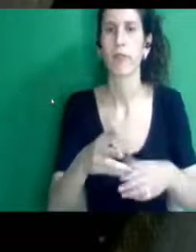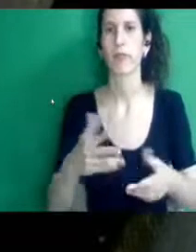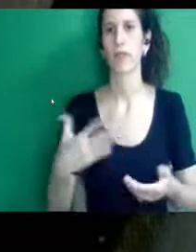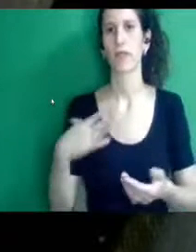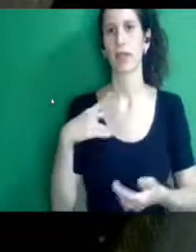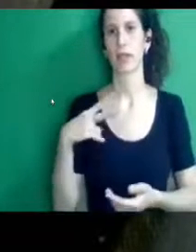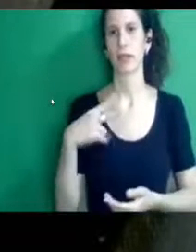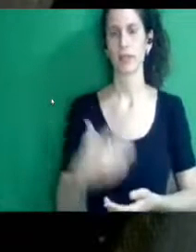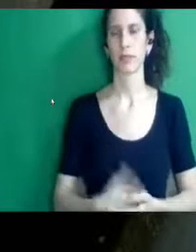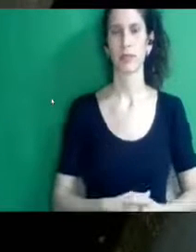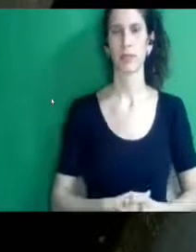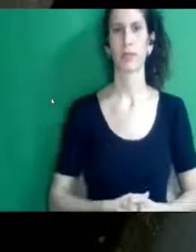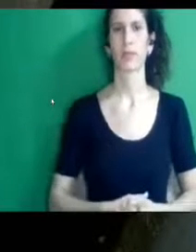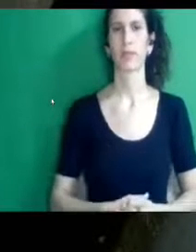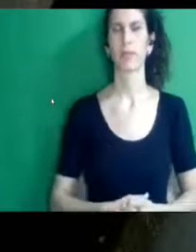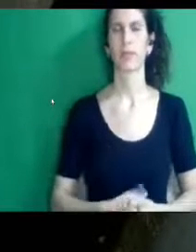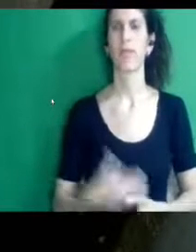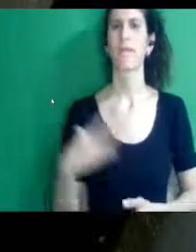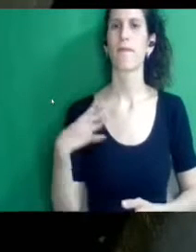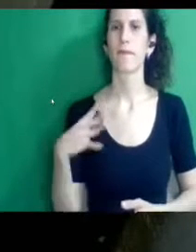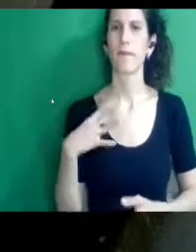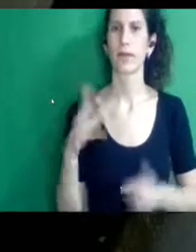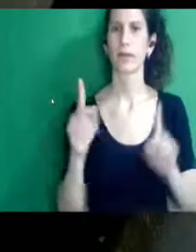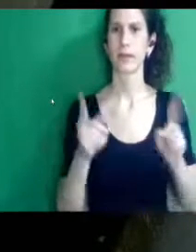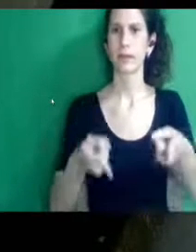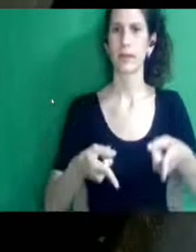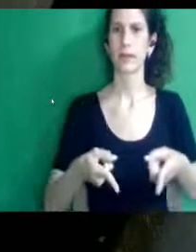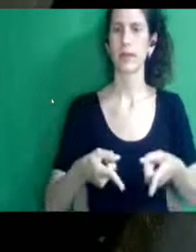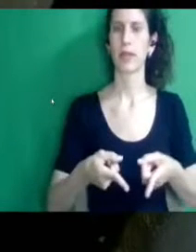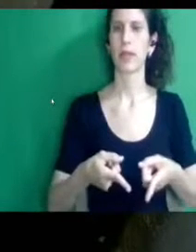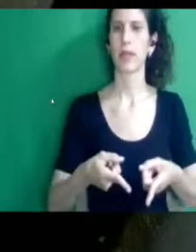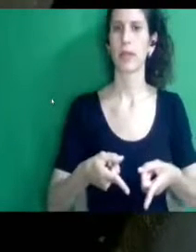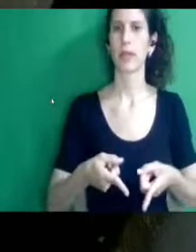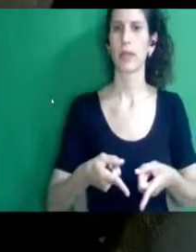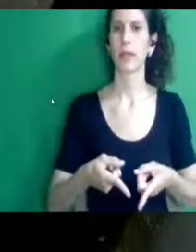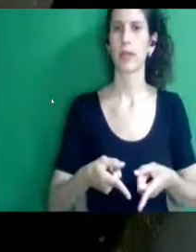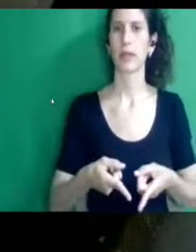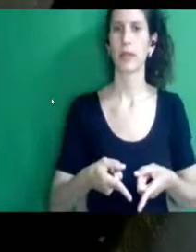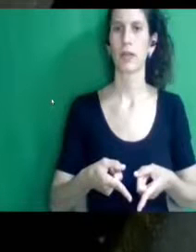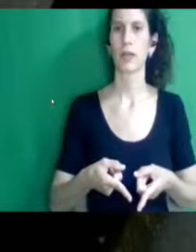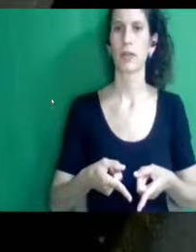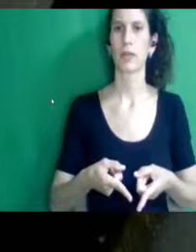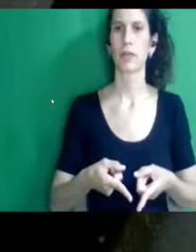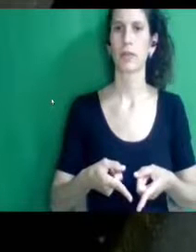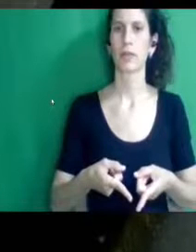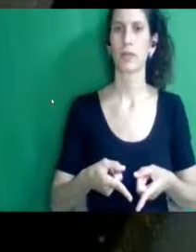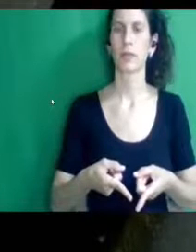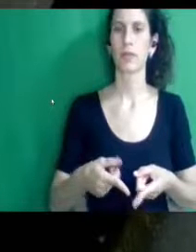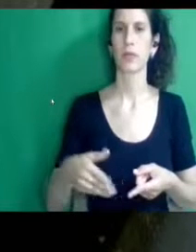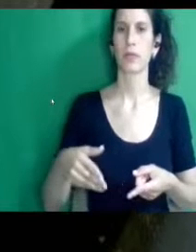También falta el tener en cuenta las distintas discapacidades,